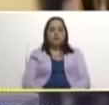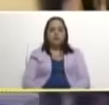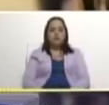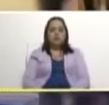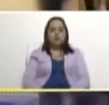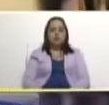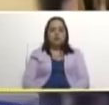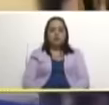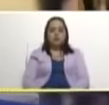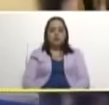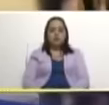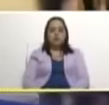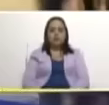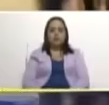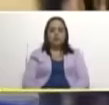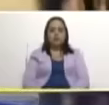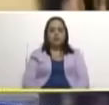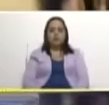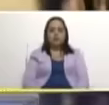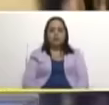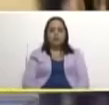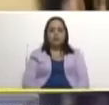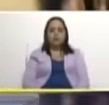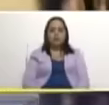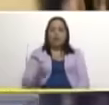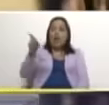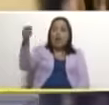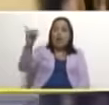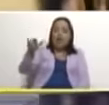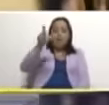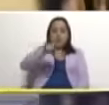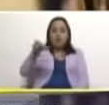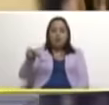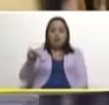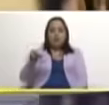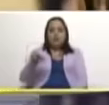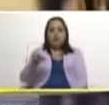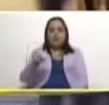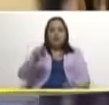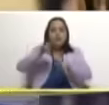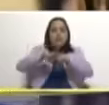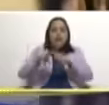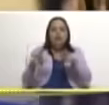allá están los historiadores, por allá, al lado de Ernesto Villegas.